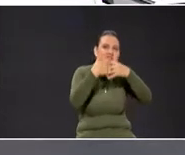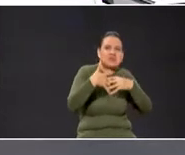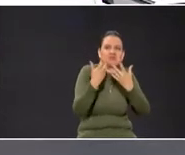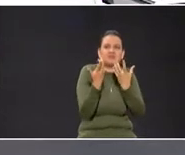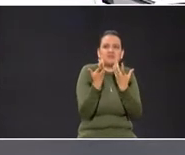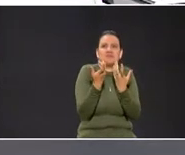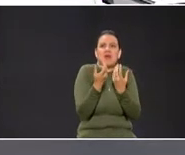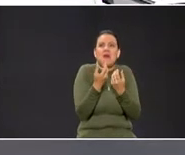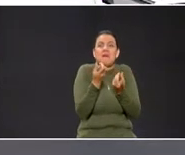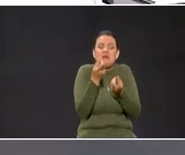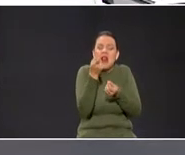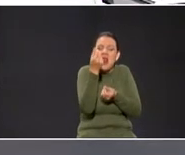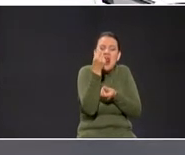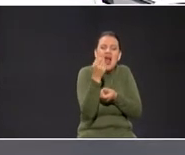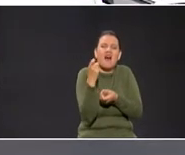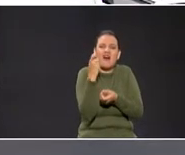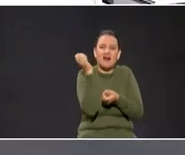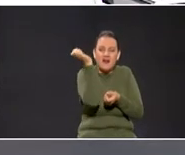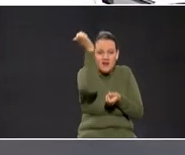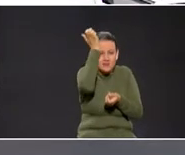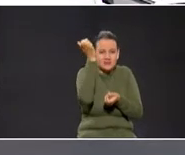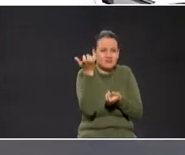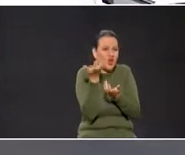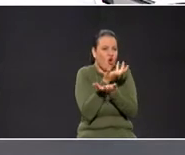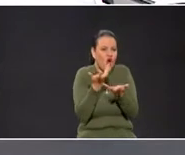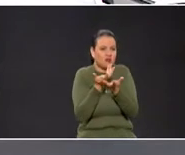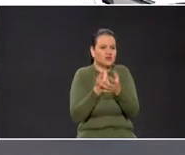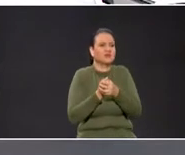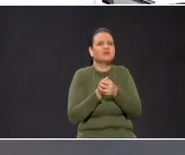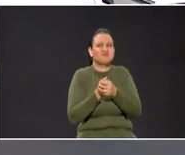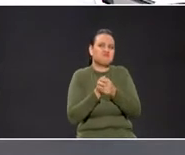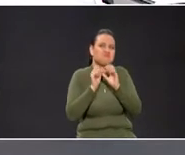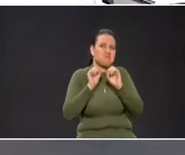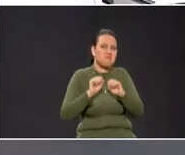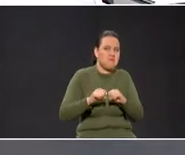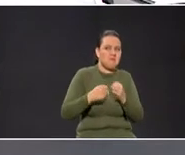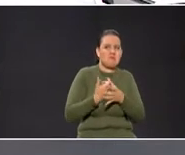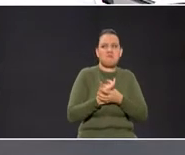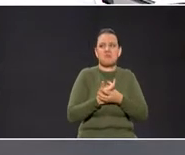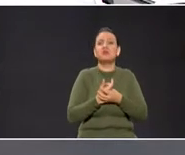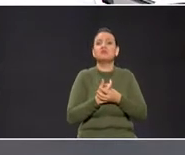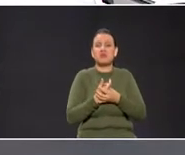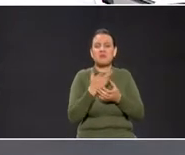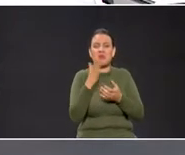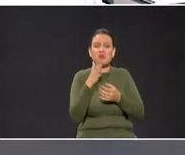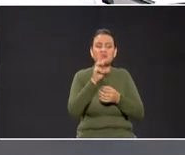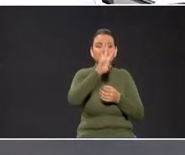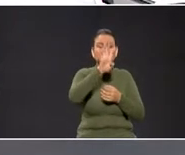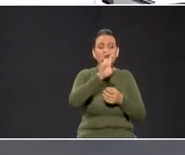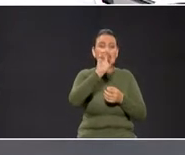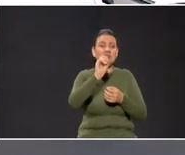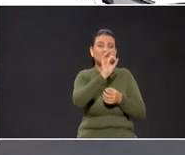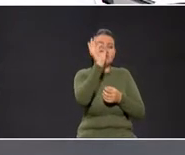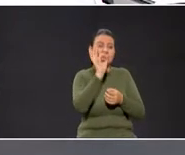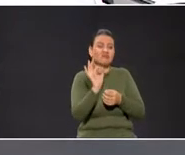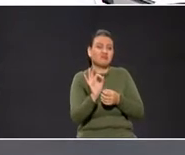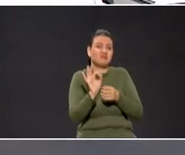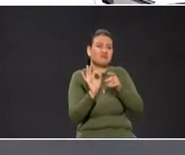el 90 por ciento su utilizado de residuos sólidos y un 10 por ciento solamente